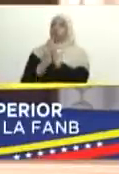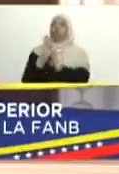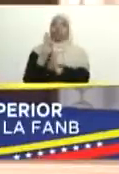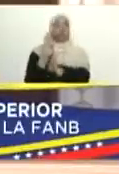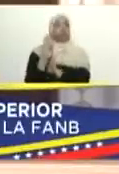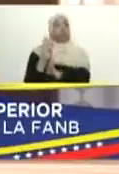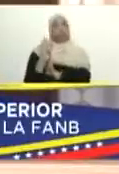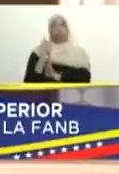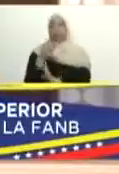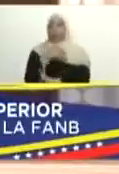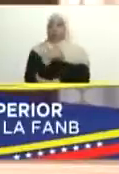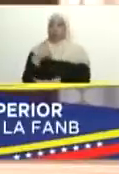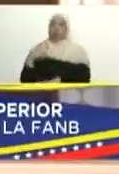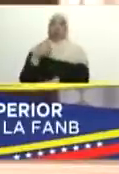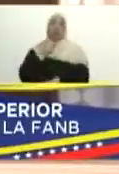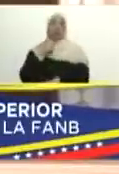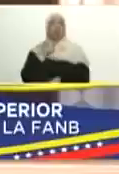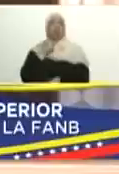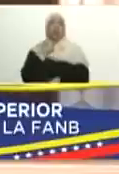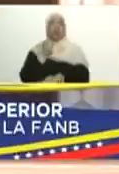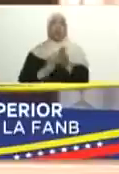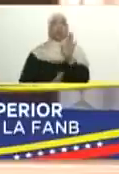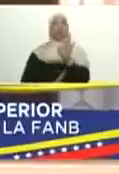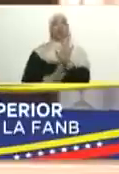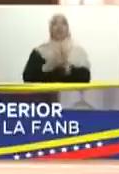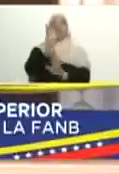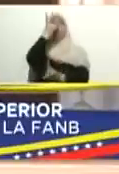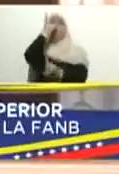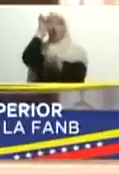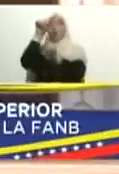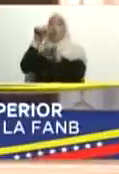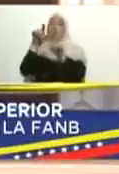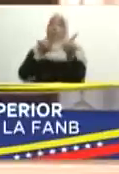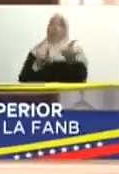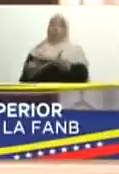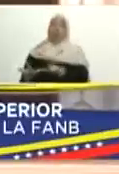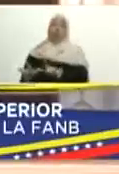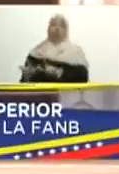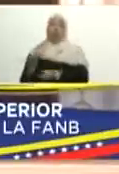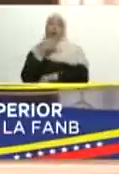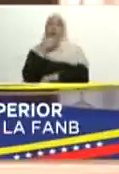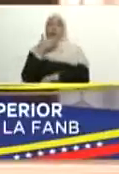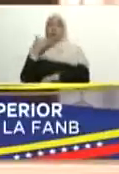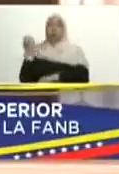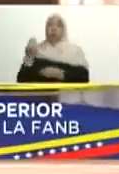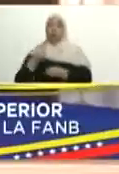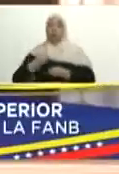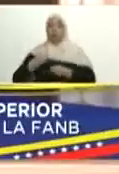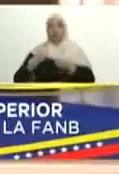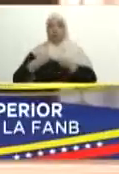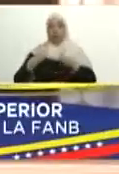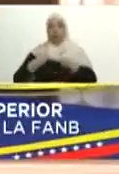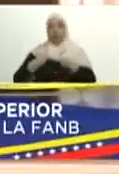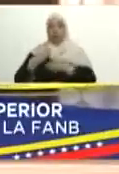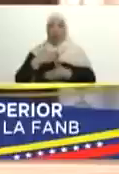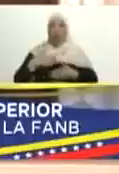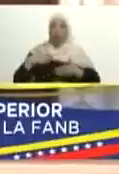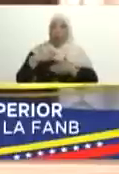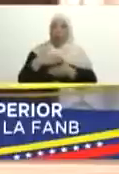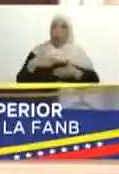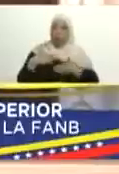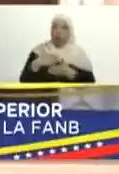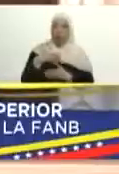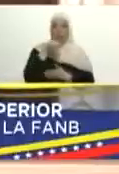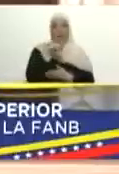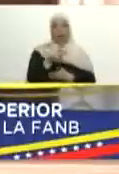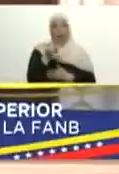que no quiere que Venezuela siga avanzando hacia donde vamos, hacia mejorar la vida, hacia recuperar el bienestar de